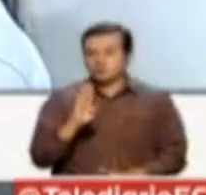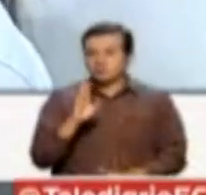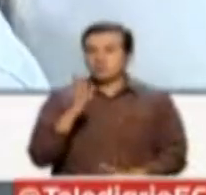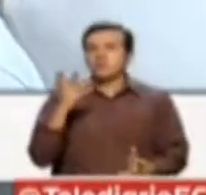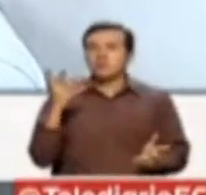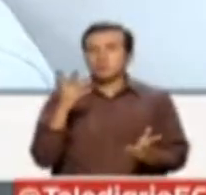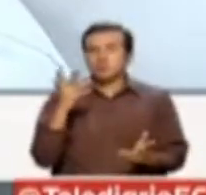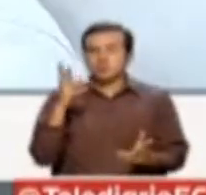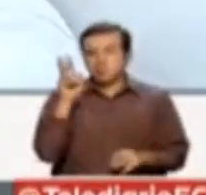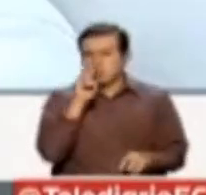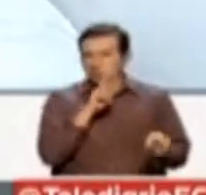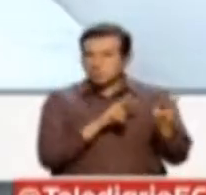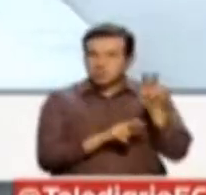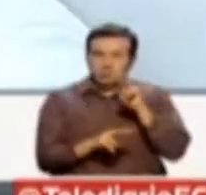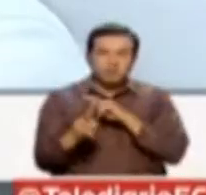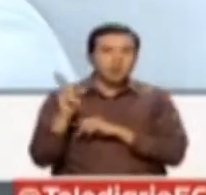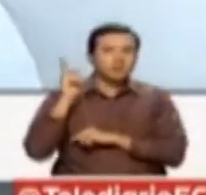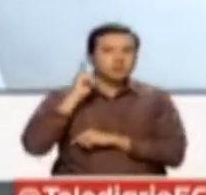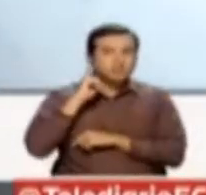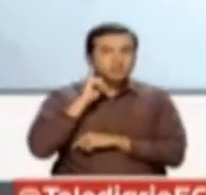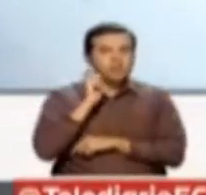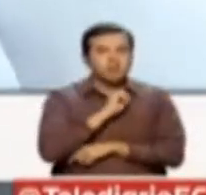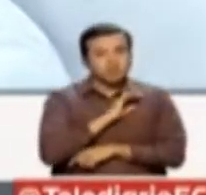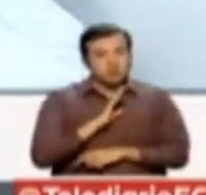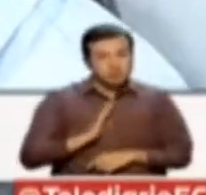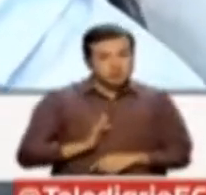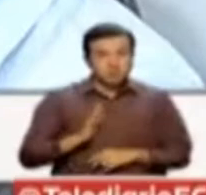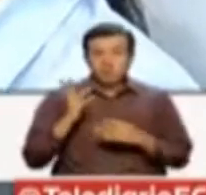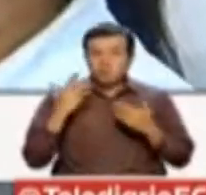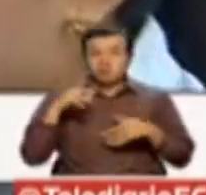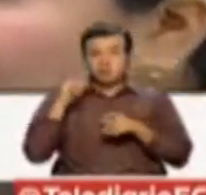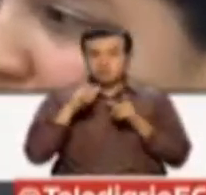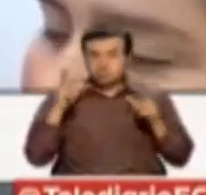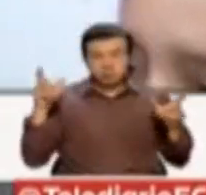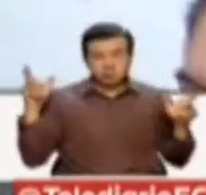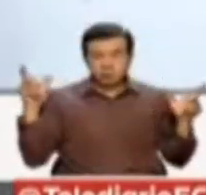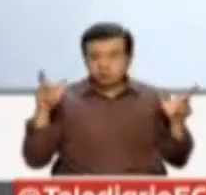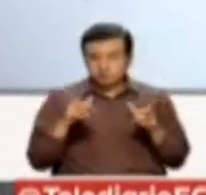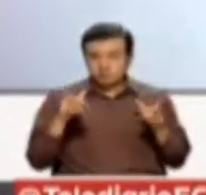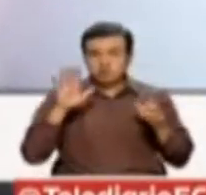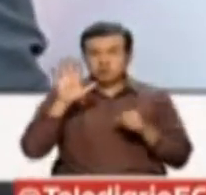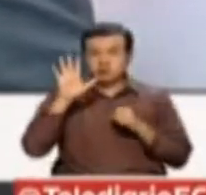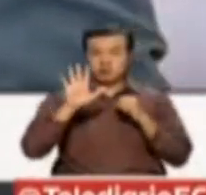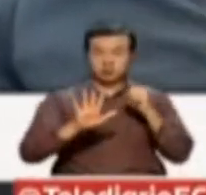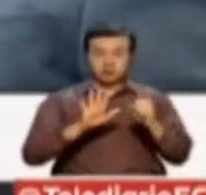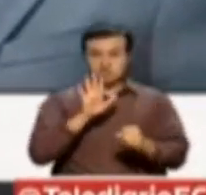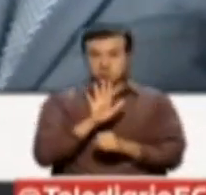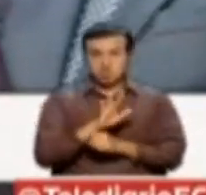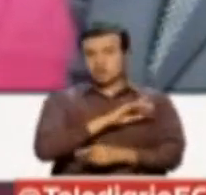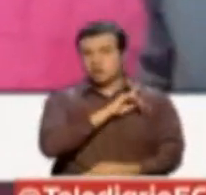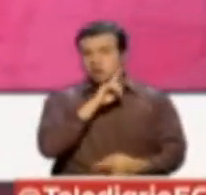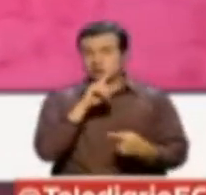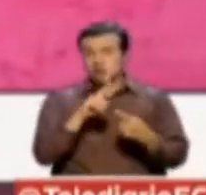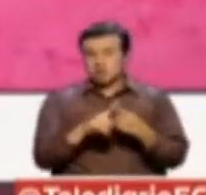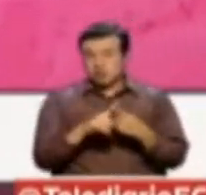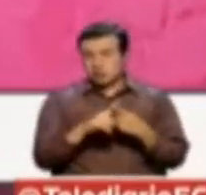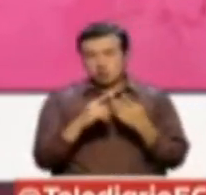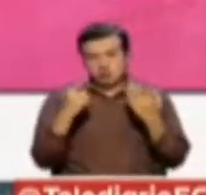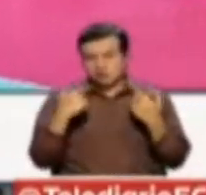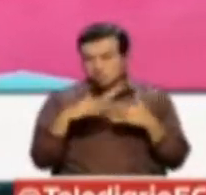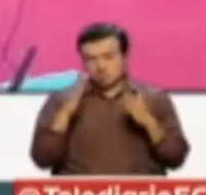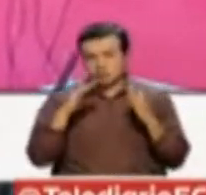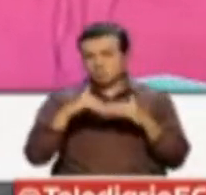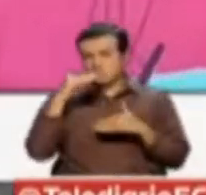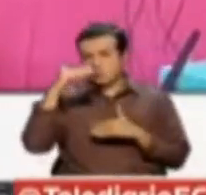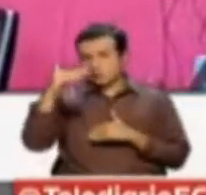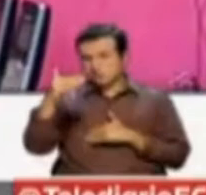auditivos preventivos a todos a todos todo para todo de edad desde los cinco años hasta no hay límite de edad en